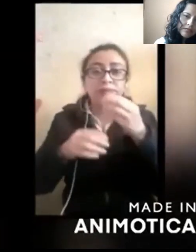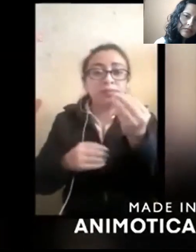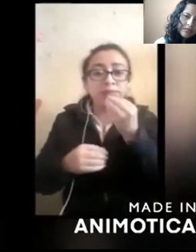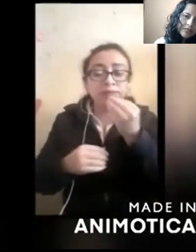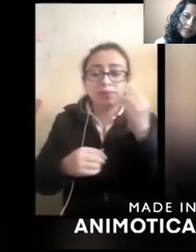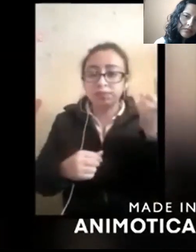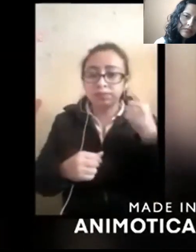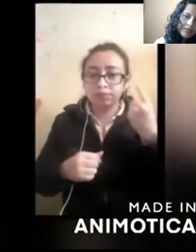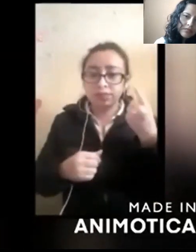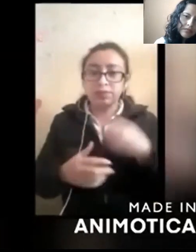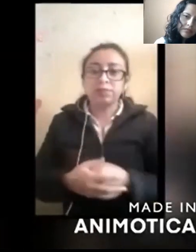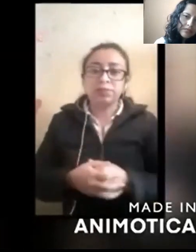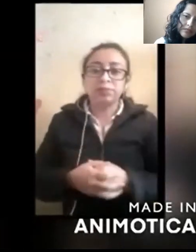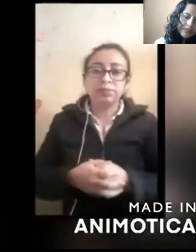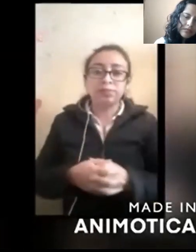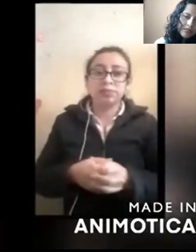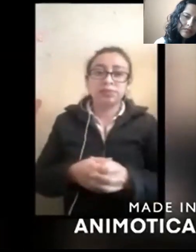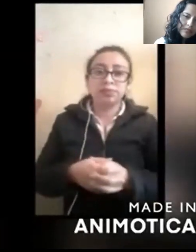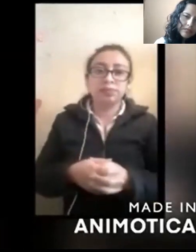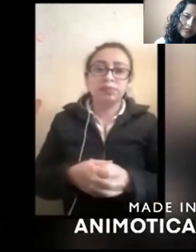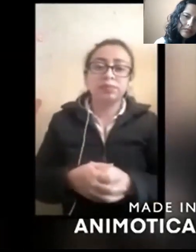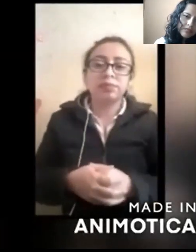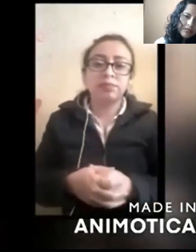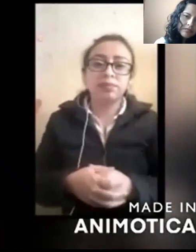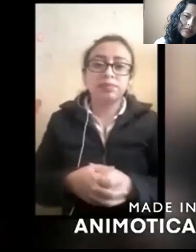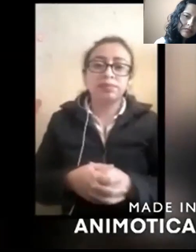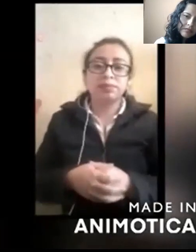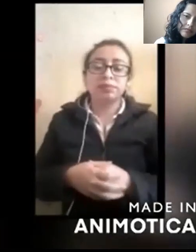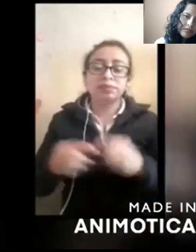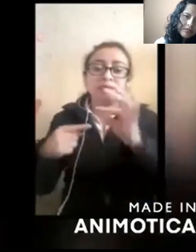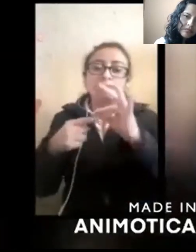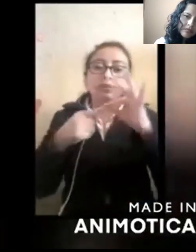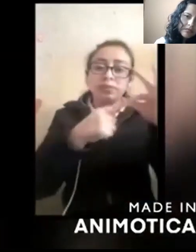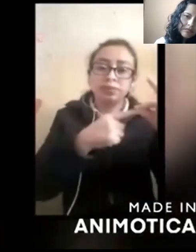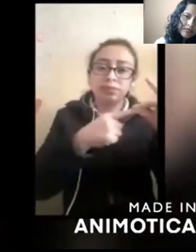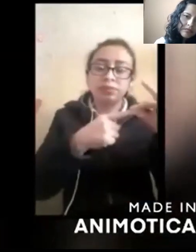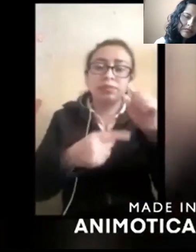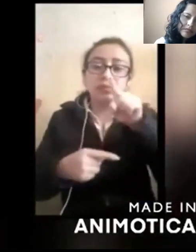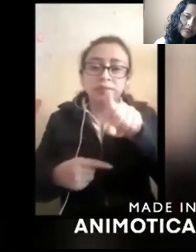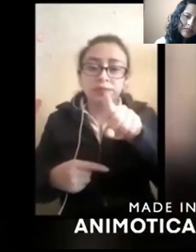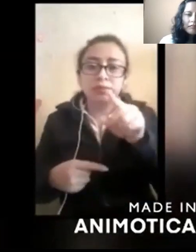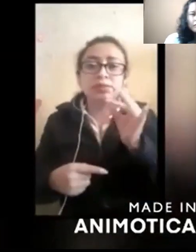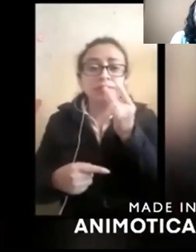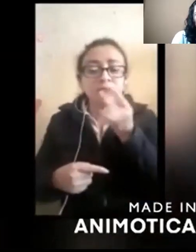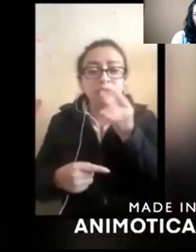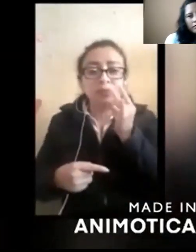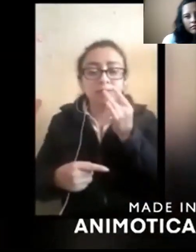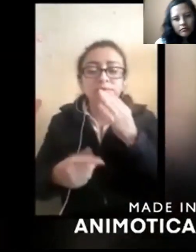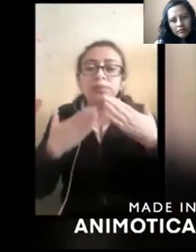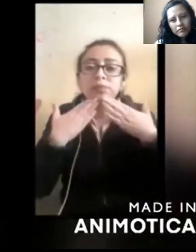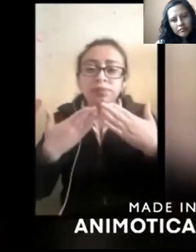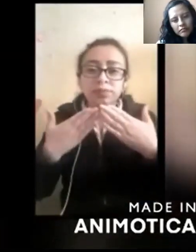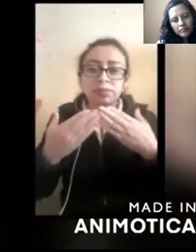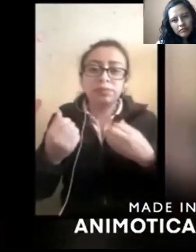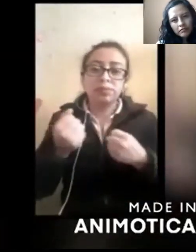felices con Ángel. especialmente a ti, señor